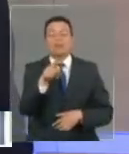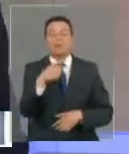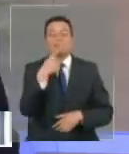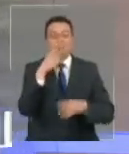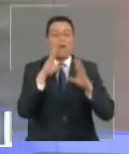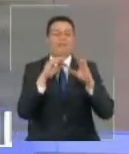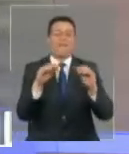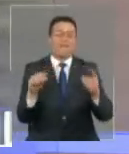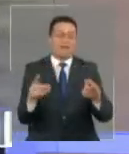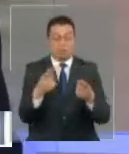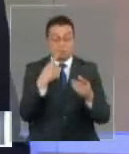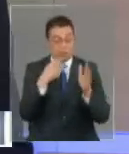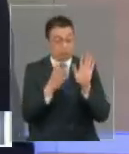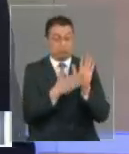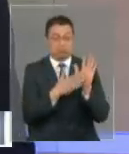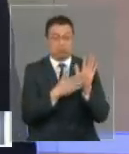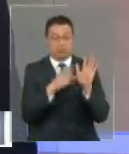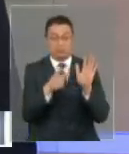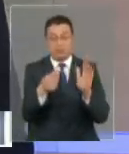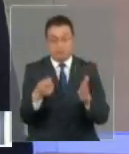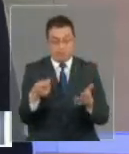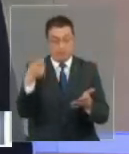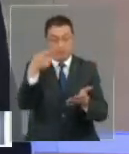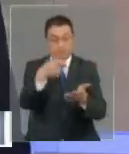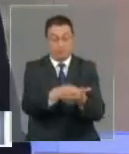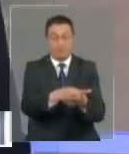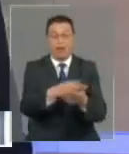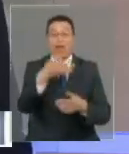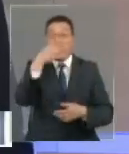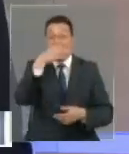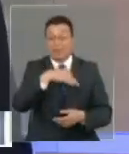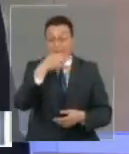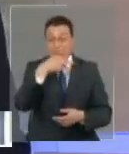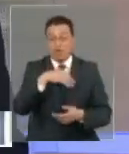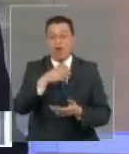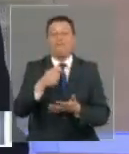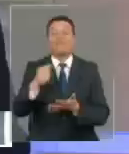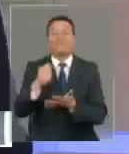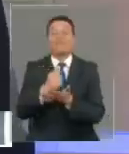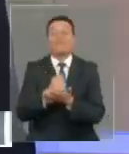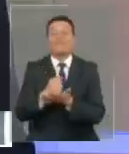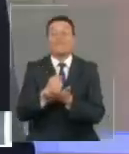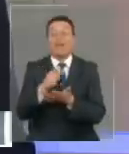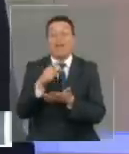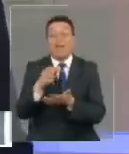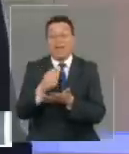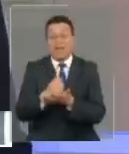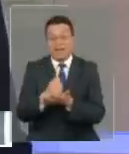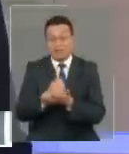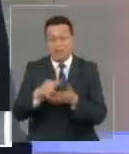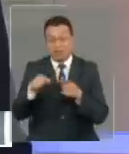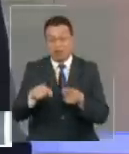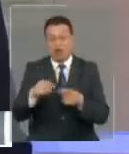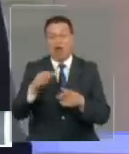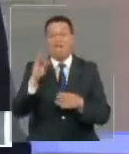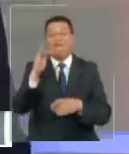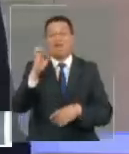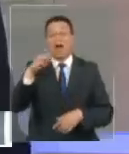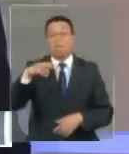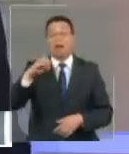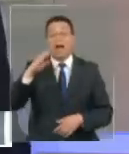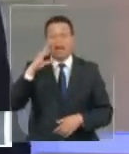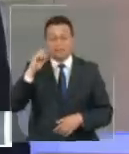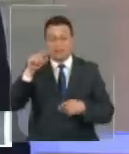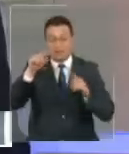están los datos. Miren, aquí primero tenemos la inversión en medicamentos en las farmacias de los consultorios. En el 2012